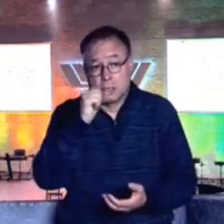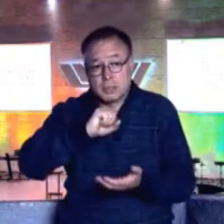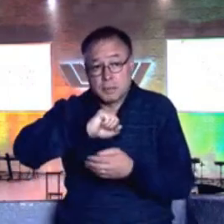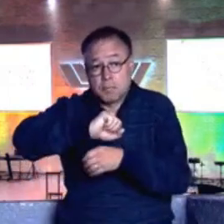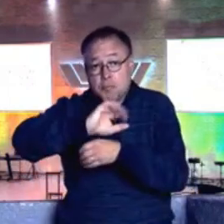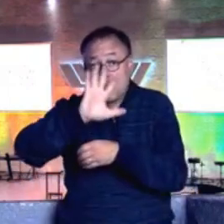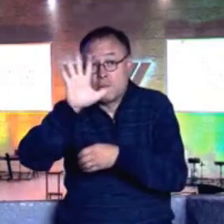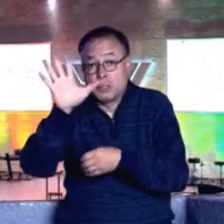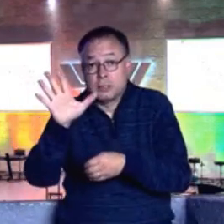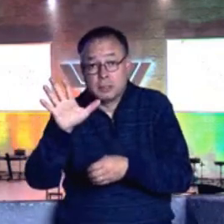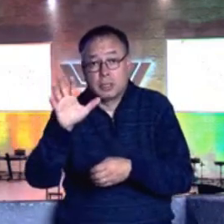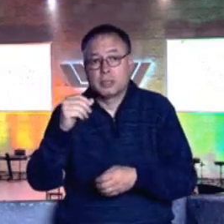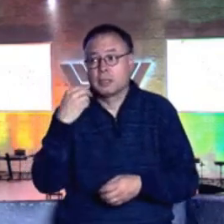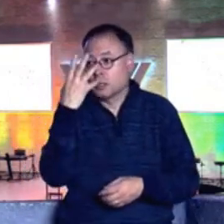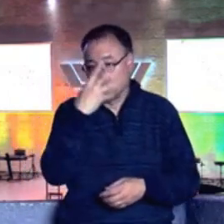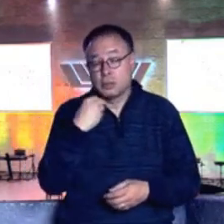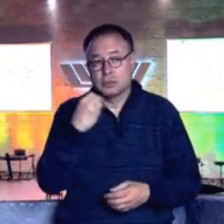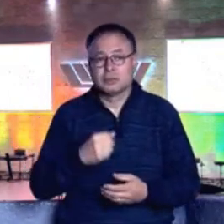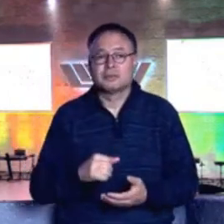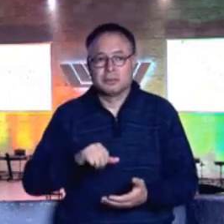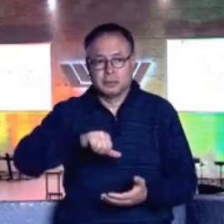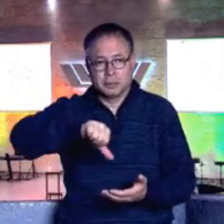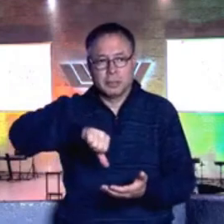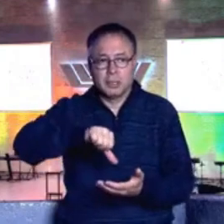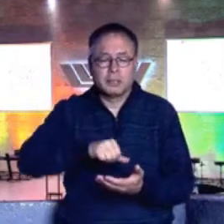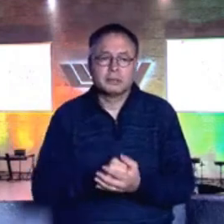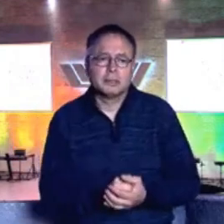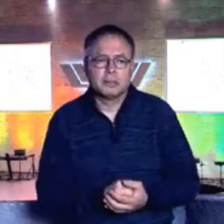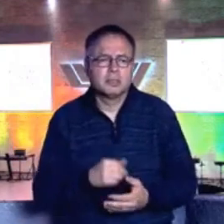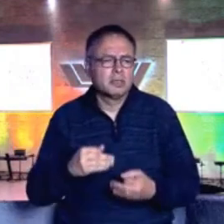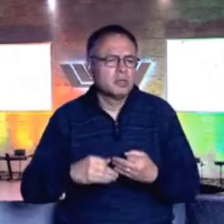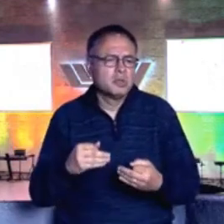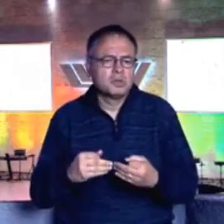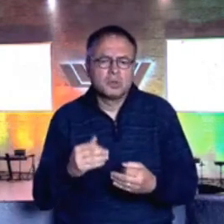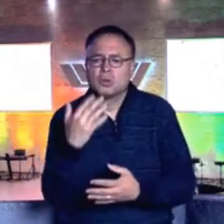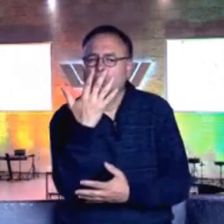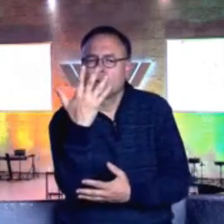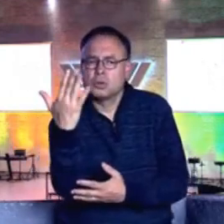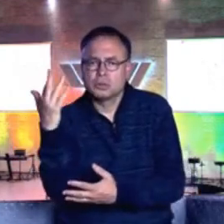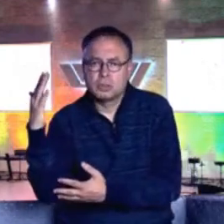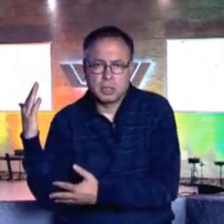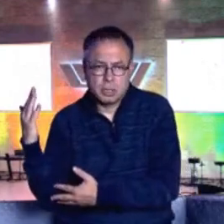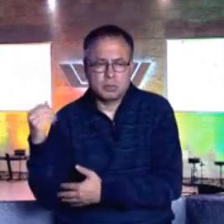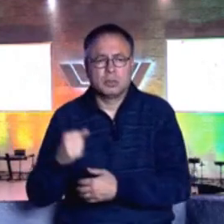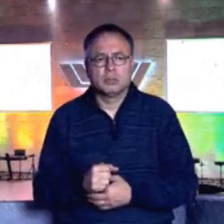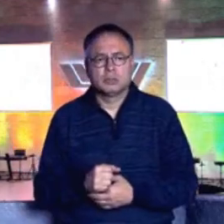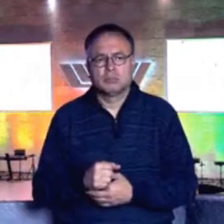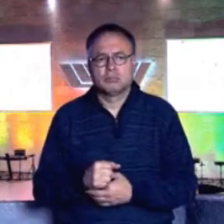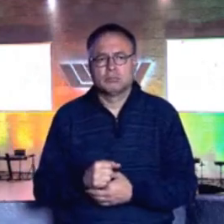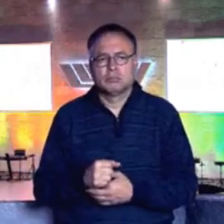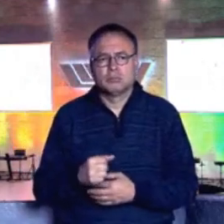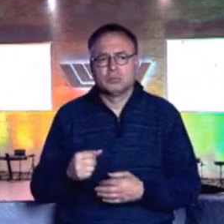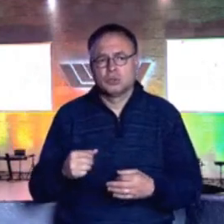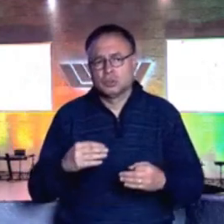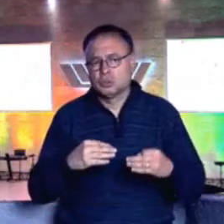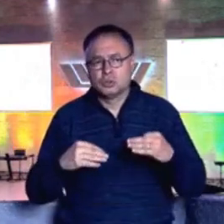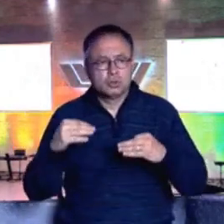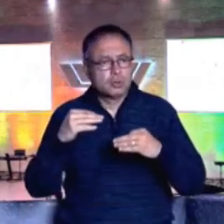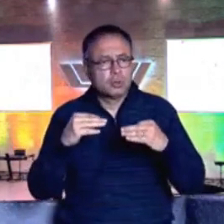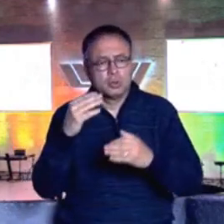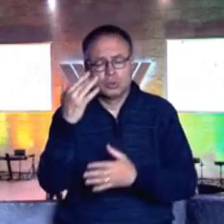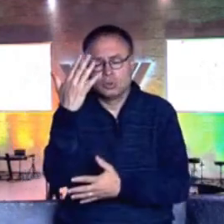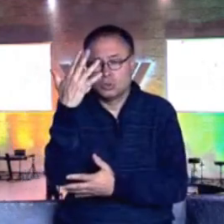vida los árboles del señor están bien regados los cedros del Líbano que él plantó